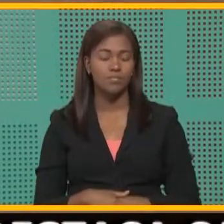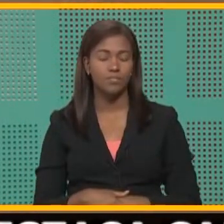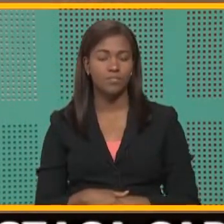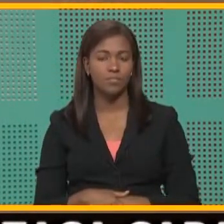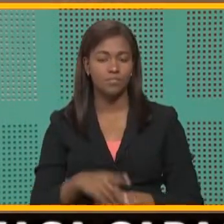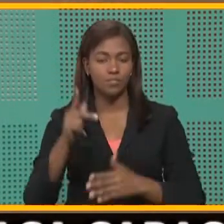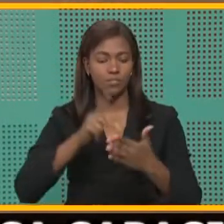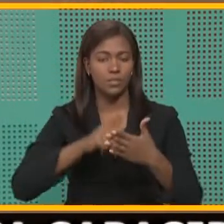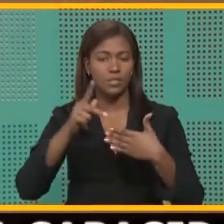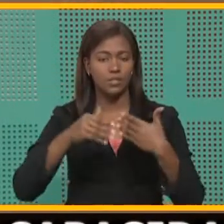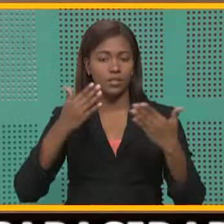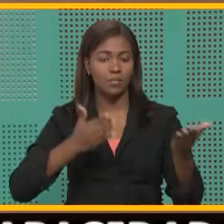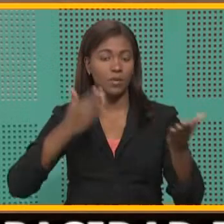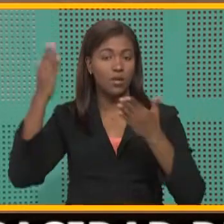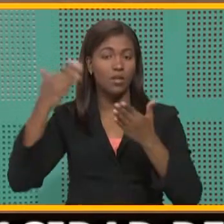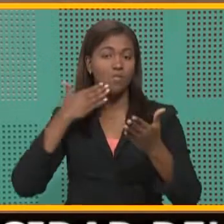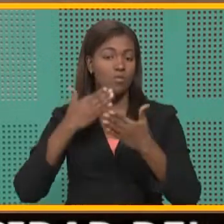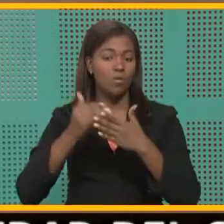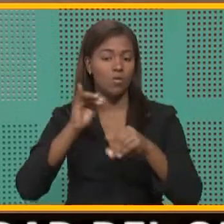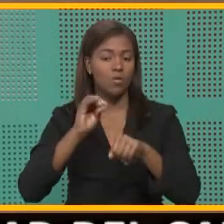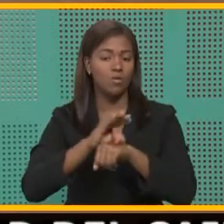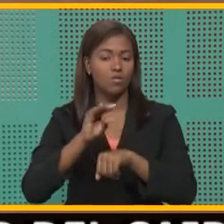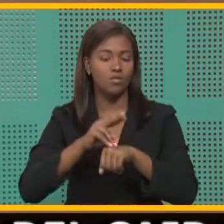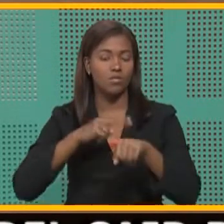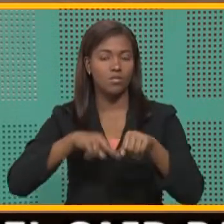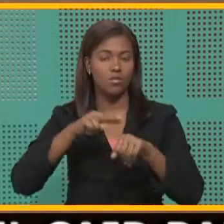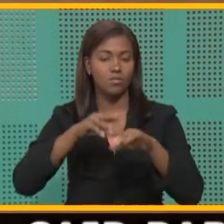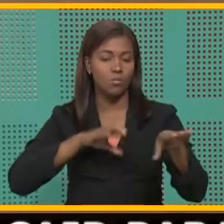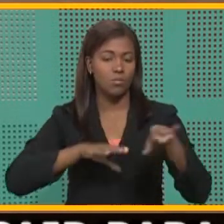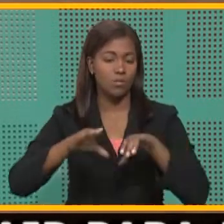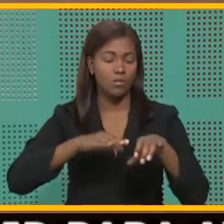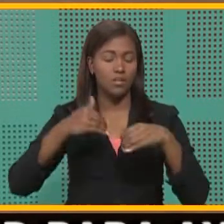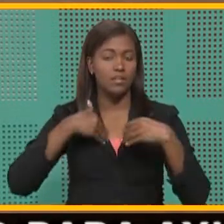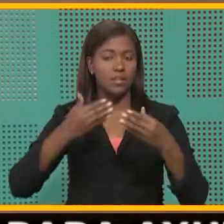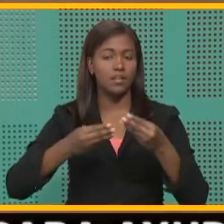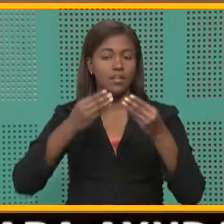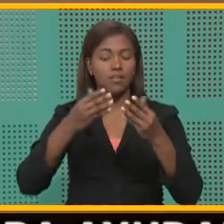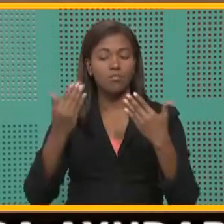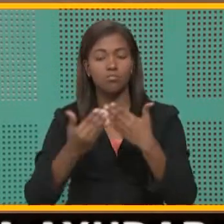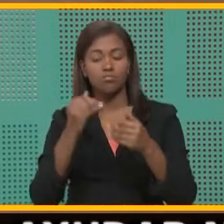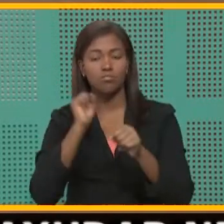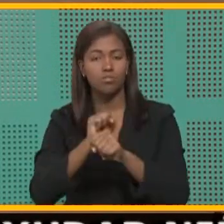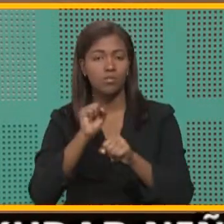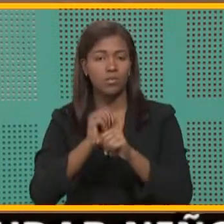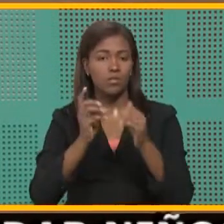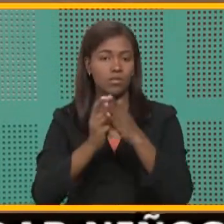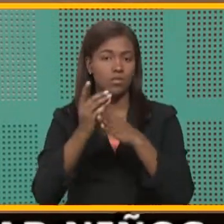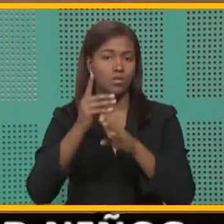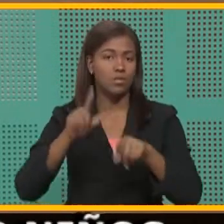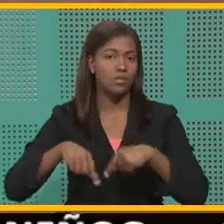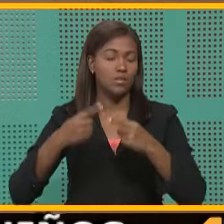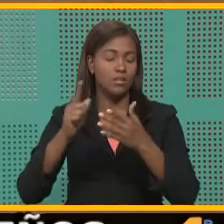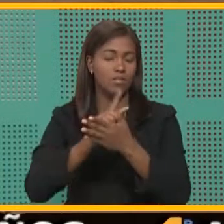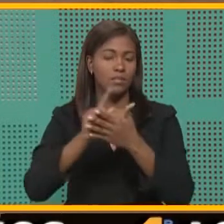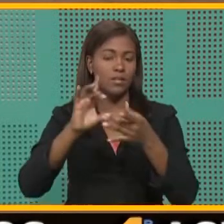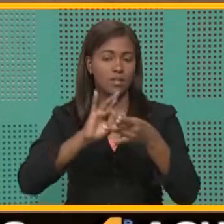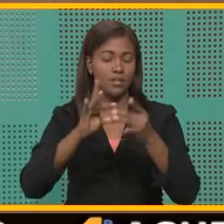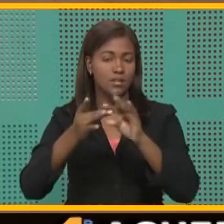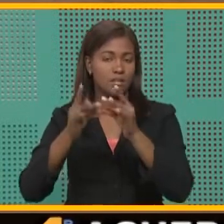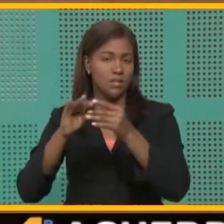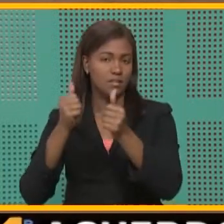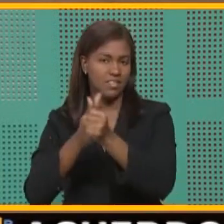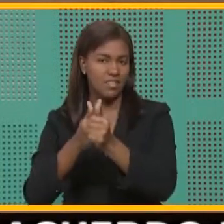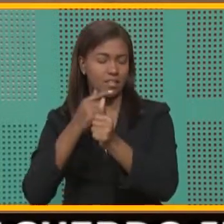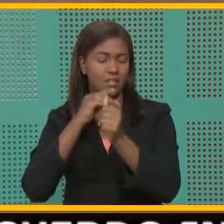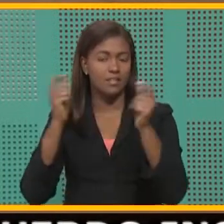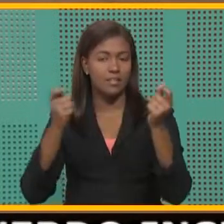El programa Exporta Calidad y el Consejo Nacional de Competitividad clausuraron las actividades desarrolladas durante la Semana de la Cadena de Frío, la cual